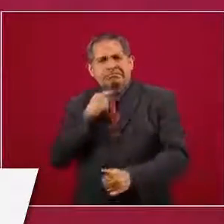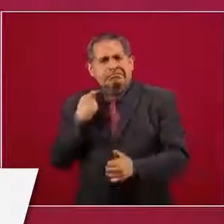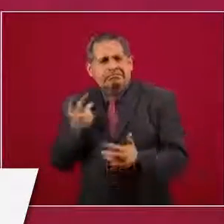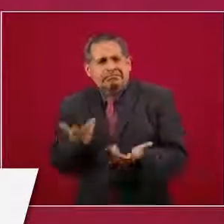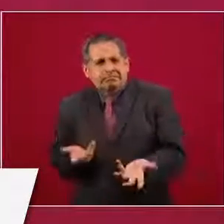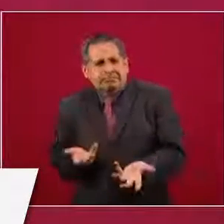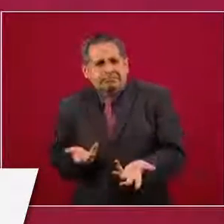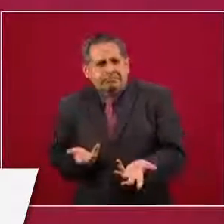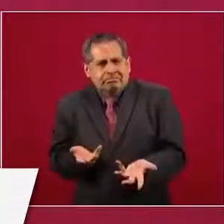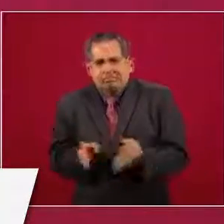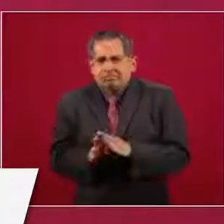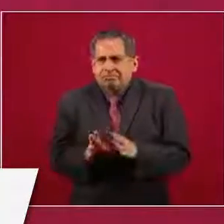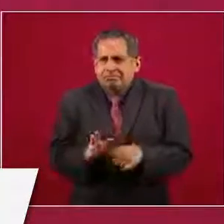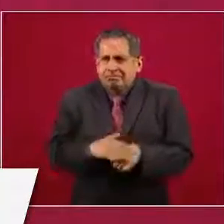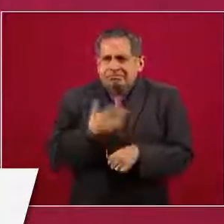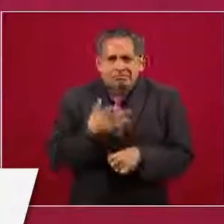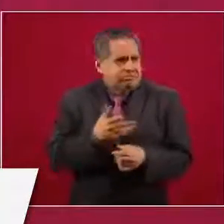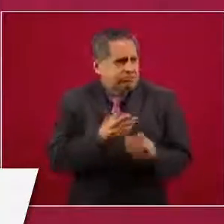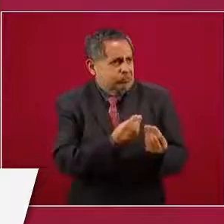es la explicación